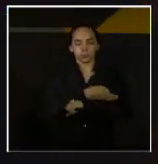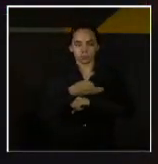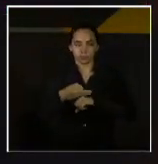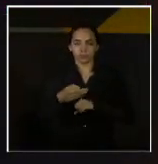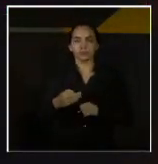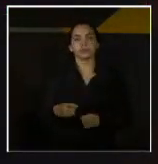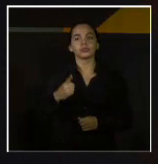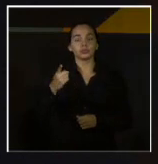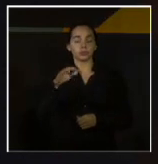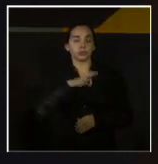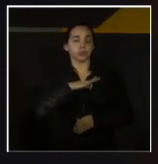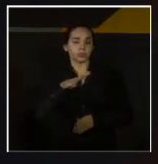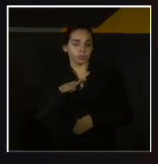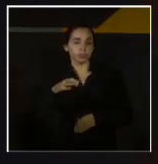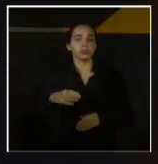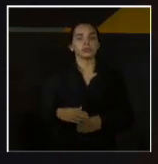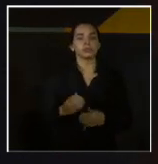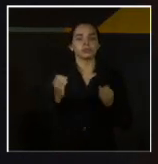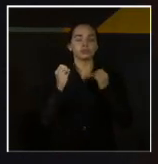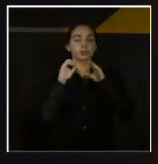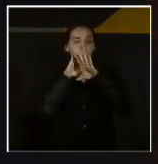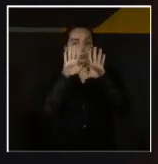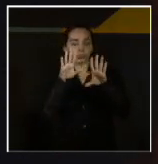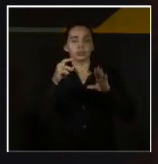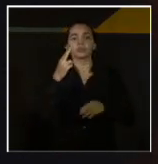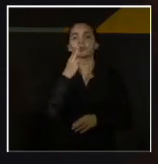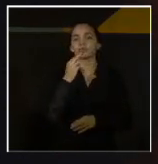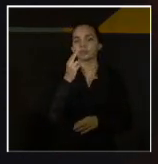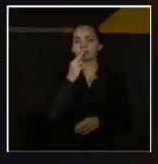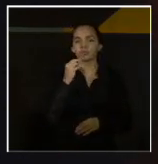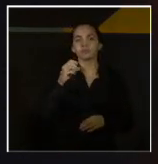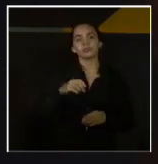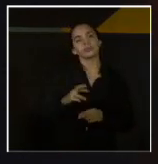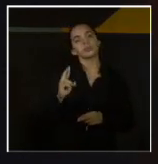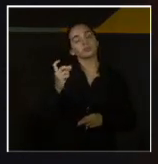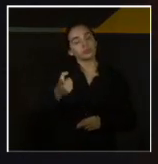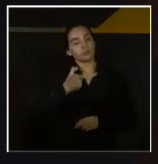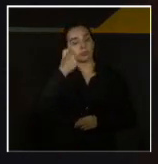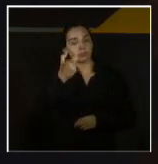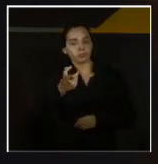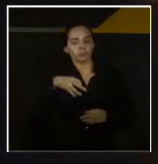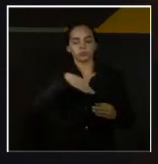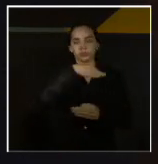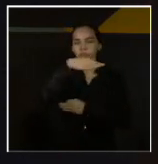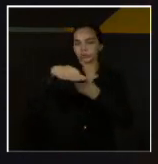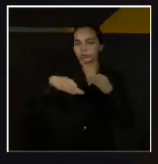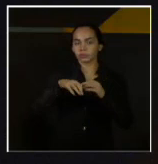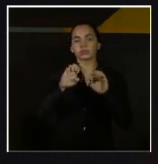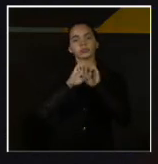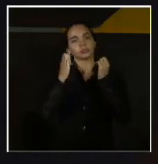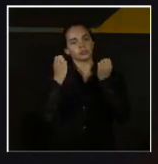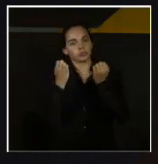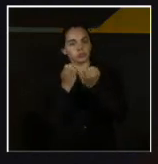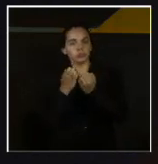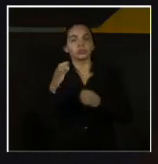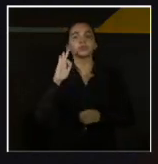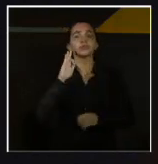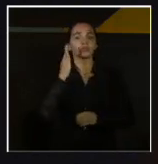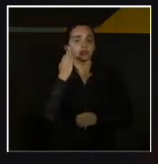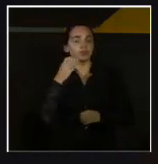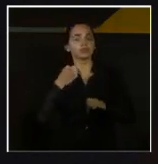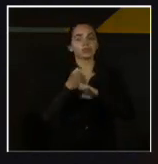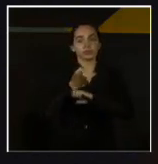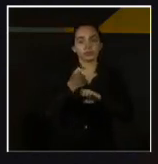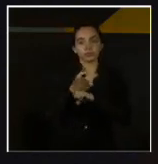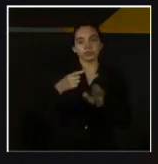Candidato, ¿estaría usted dispuesto a transparentar el uso y la aplicación de los recursos de todos los programas sociales estatales, estableciendo